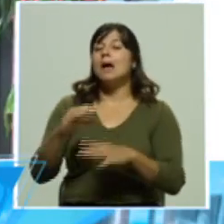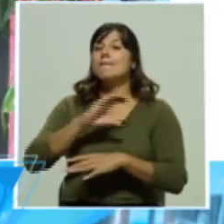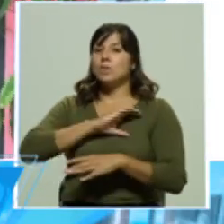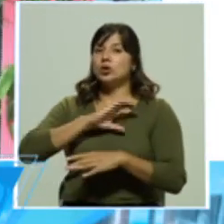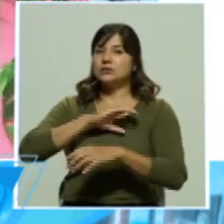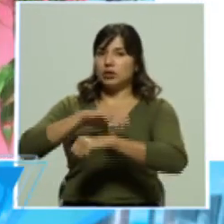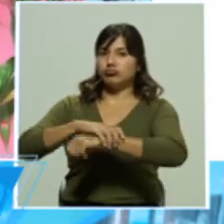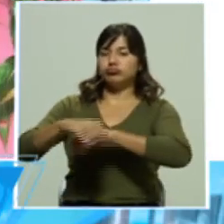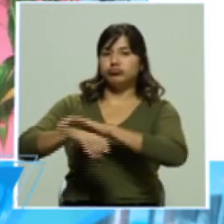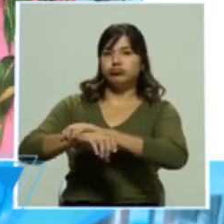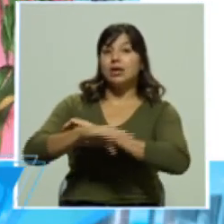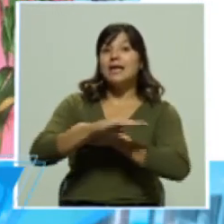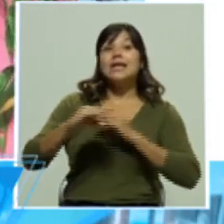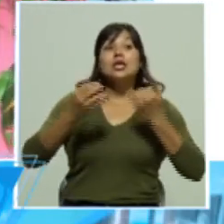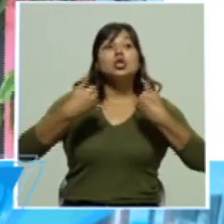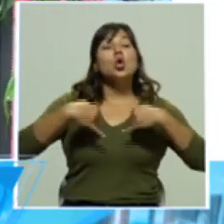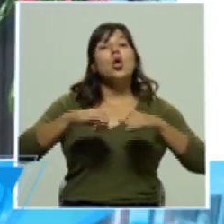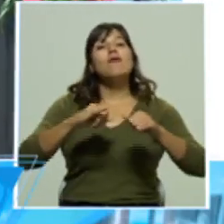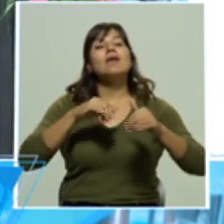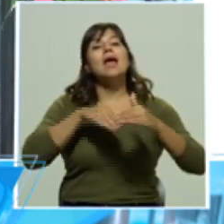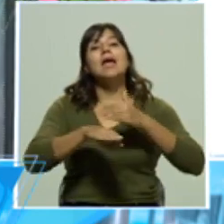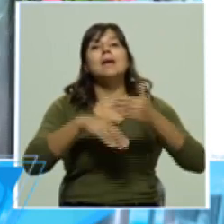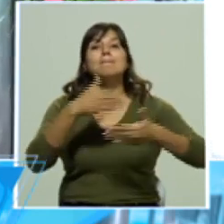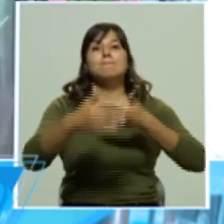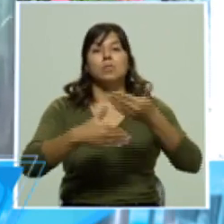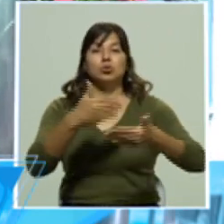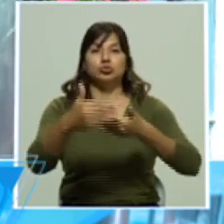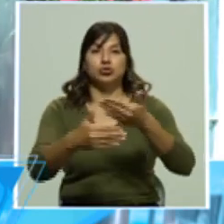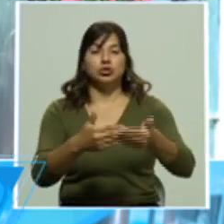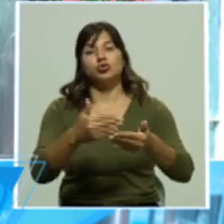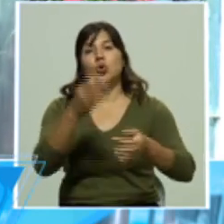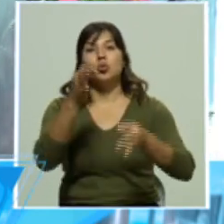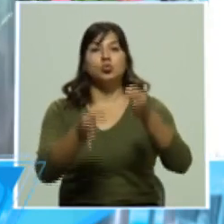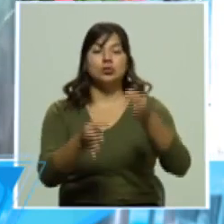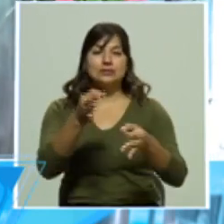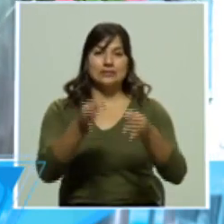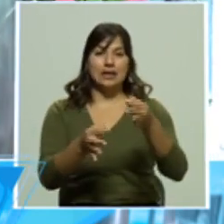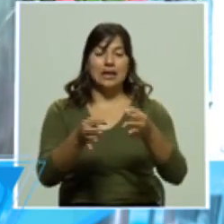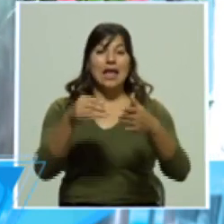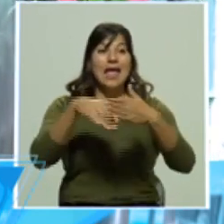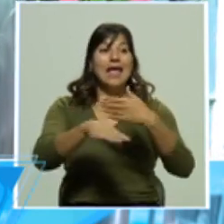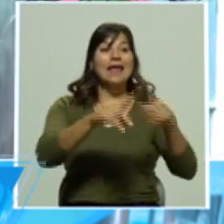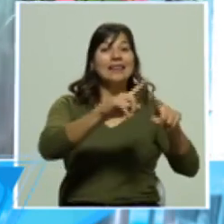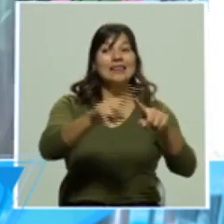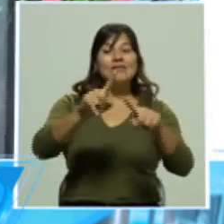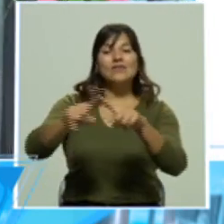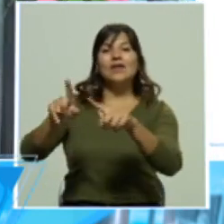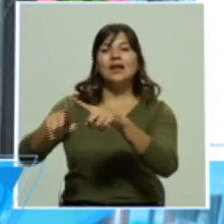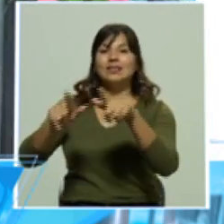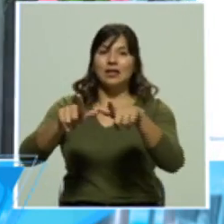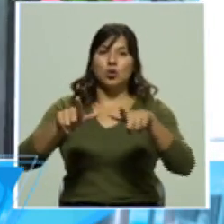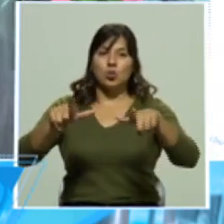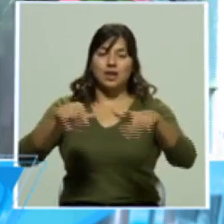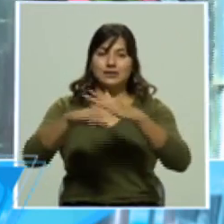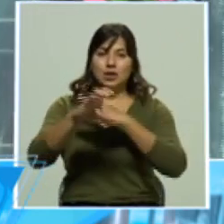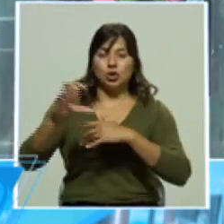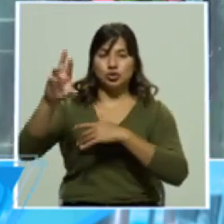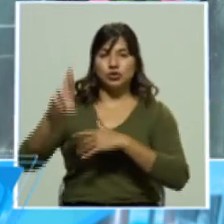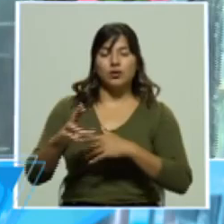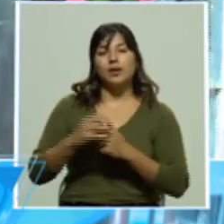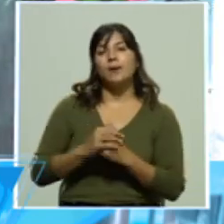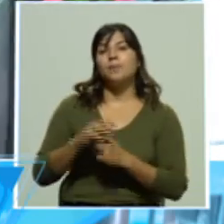aún en desarrollo las diligencias judiciales que se están desarrollando en los diferentes objetivos a lo largo del país. Don